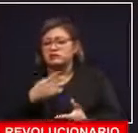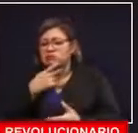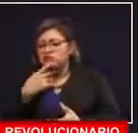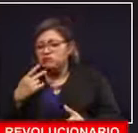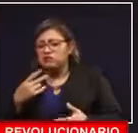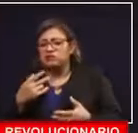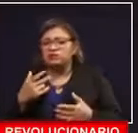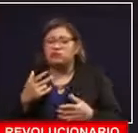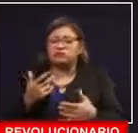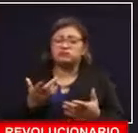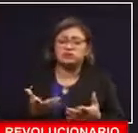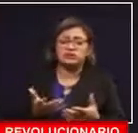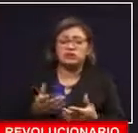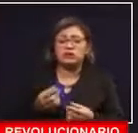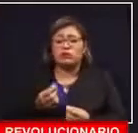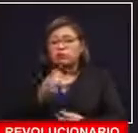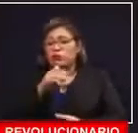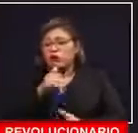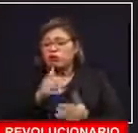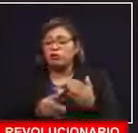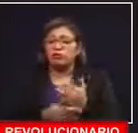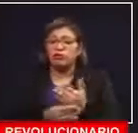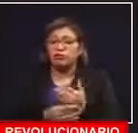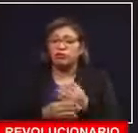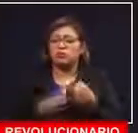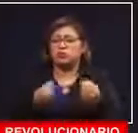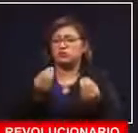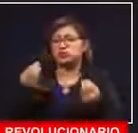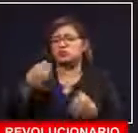nuevos corregimientos en la comarca Cunayala.